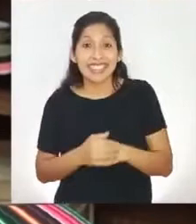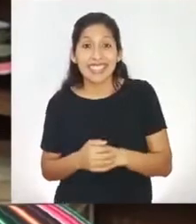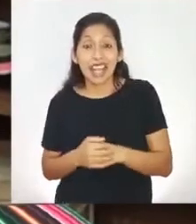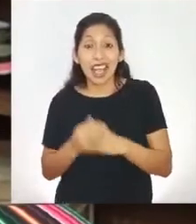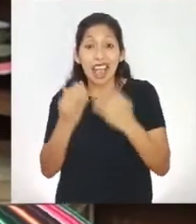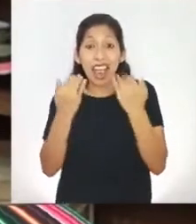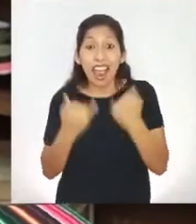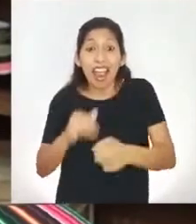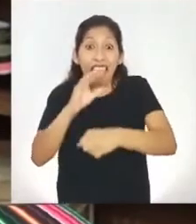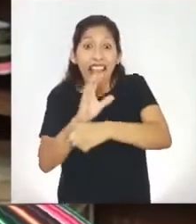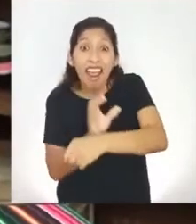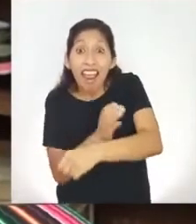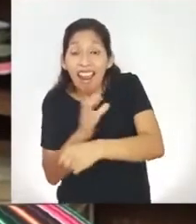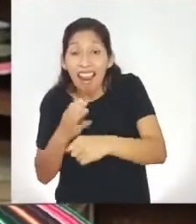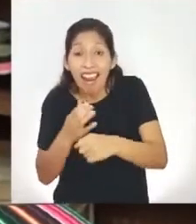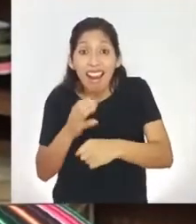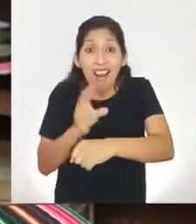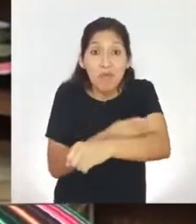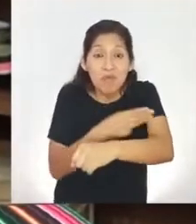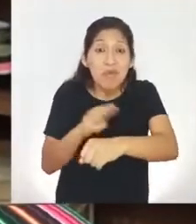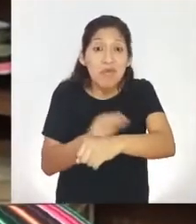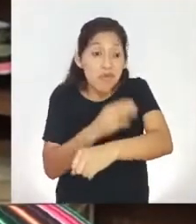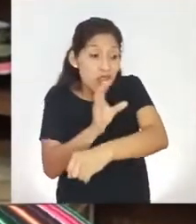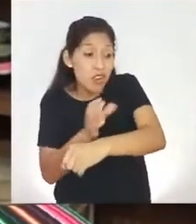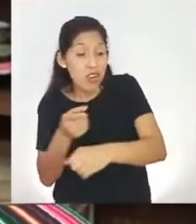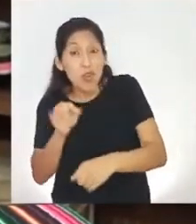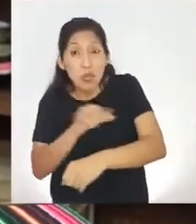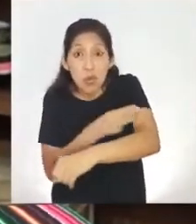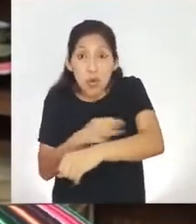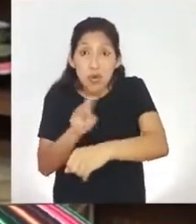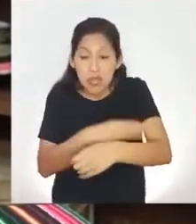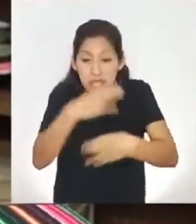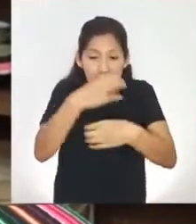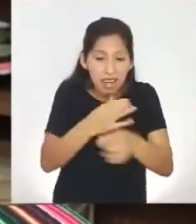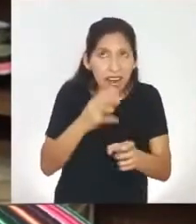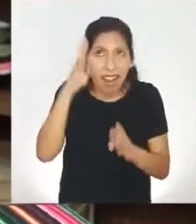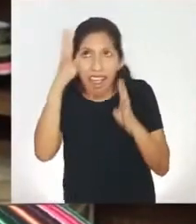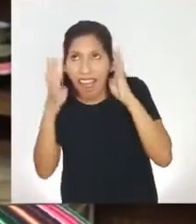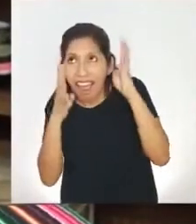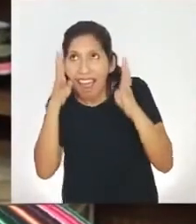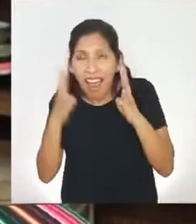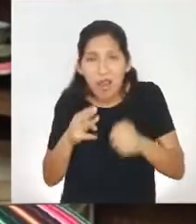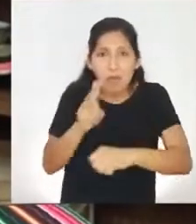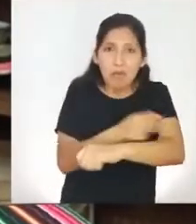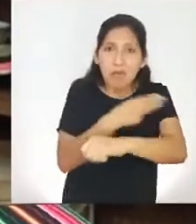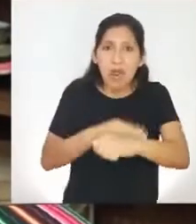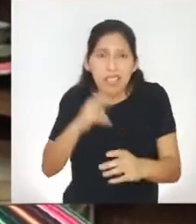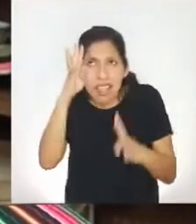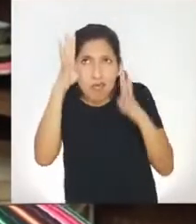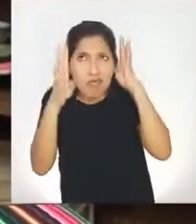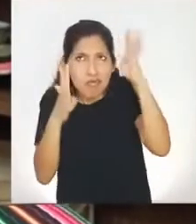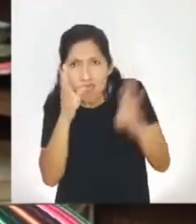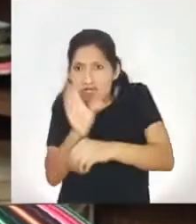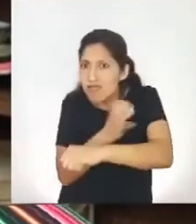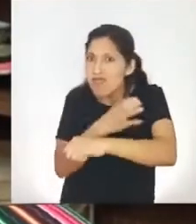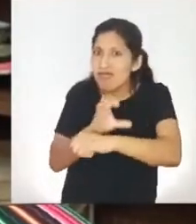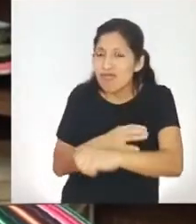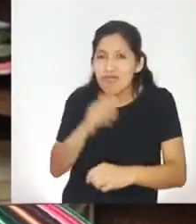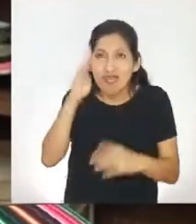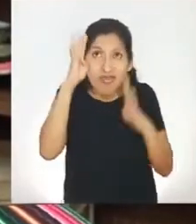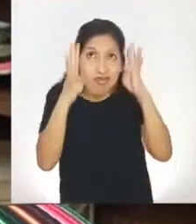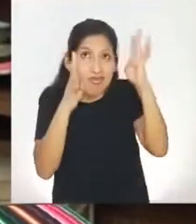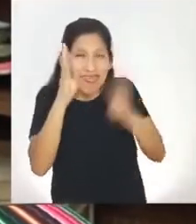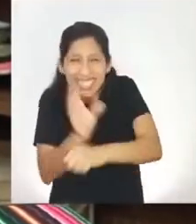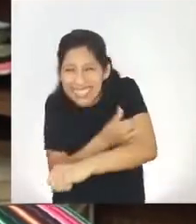Ando música creando. Ando música creando. Ando música creando. Ando